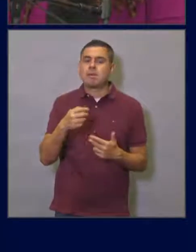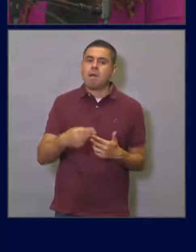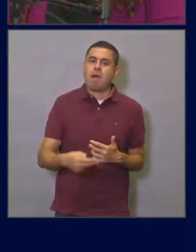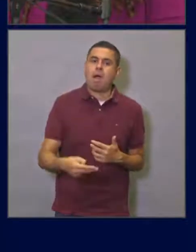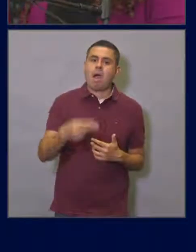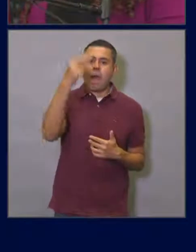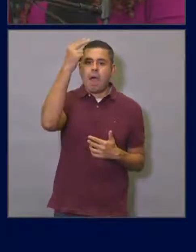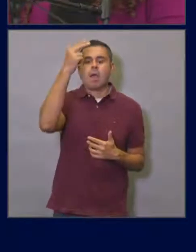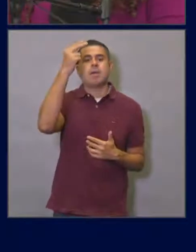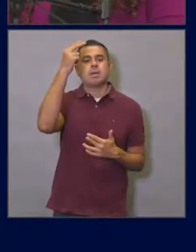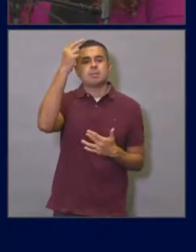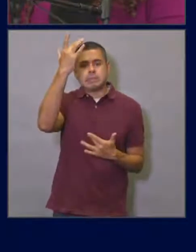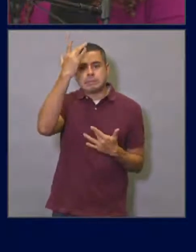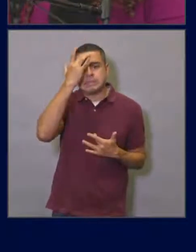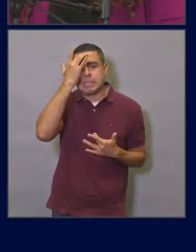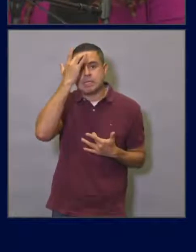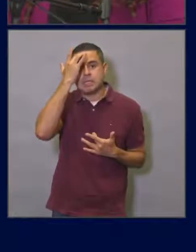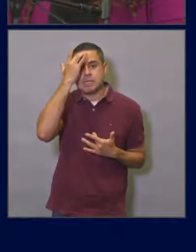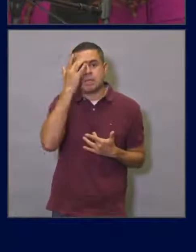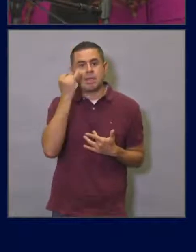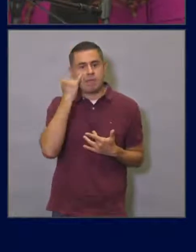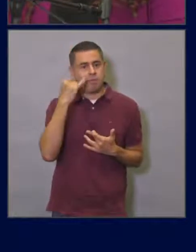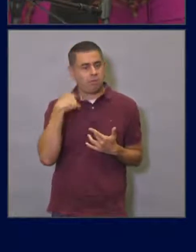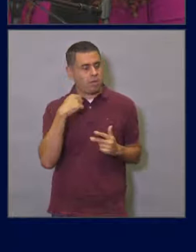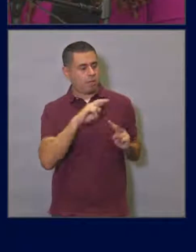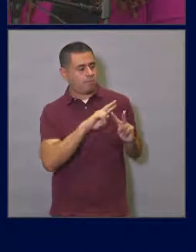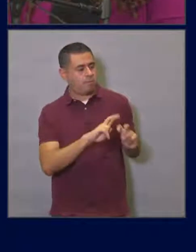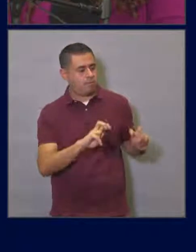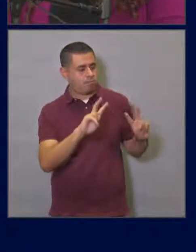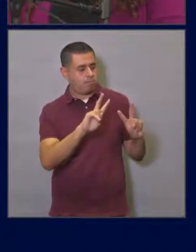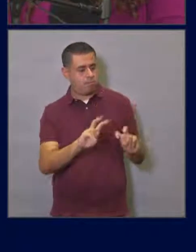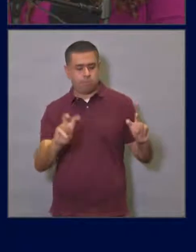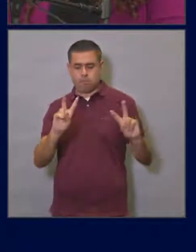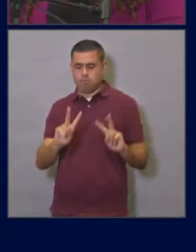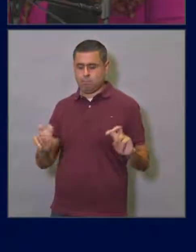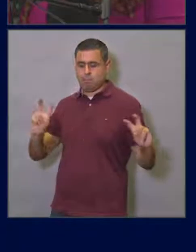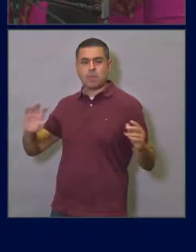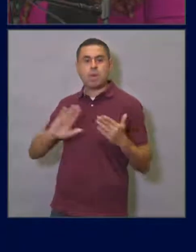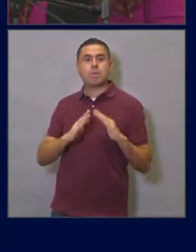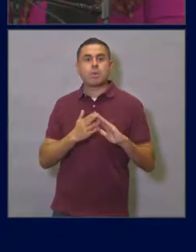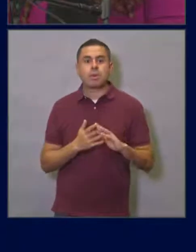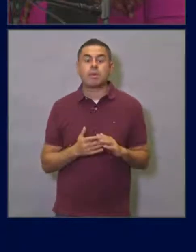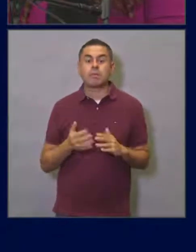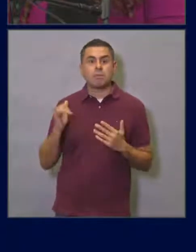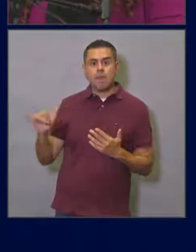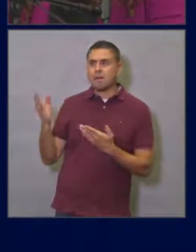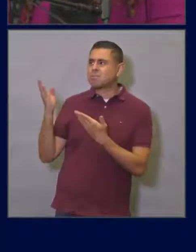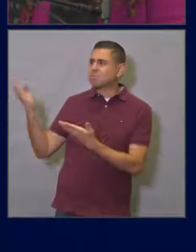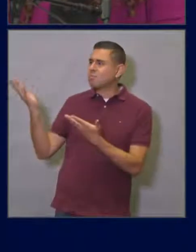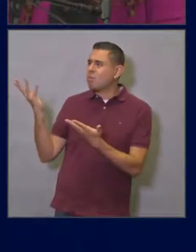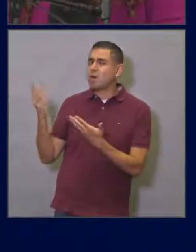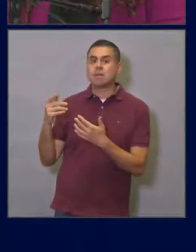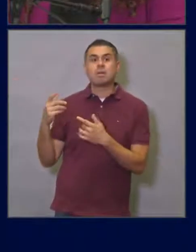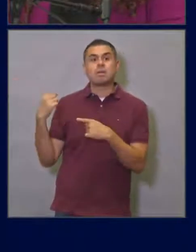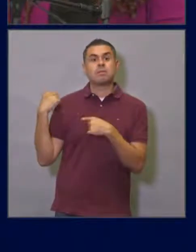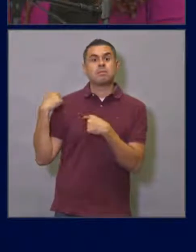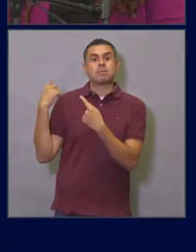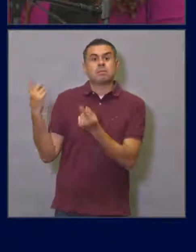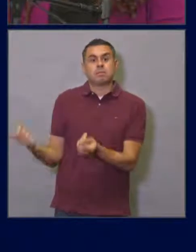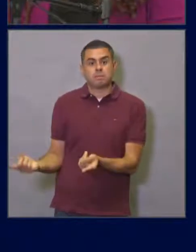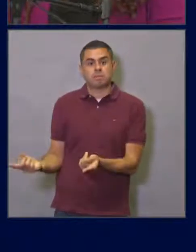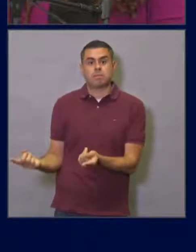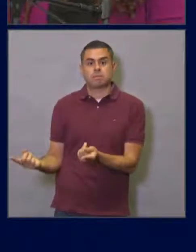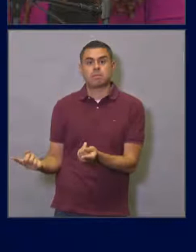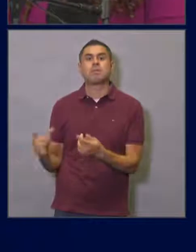extremadas de casos, hospitalizaciones y fallecimientos. Este gráfico muestra a lo largo del tiempo los casos